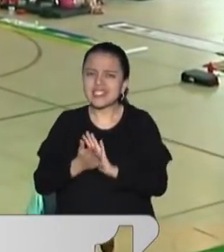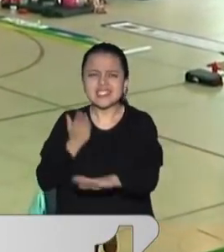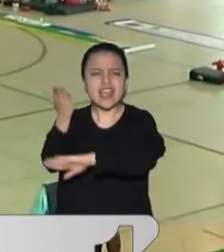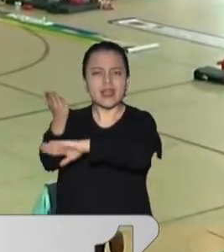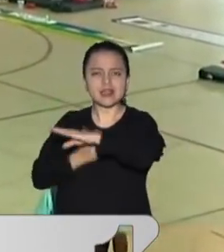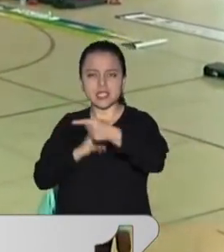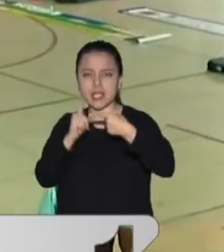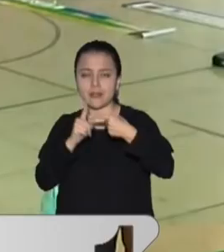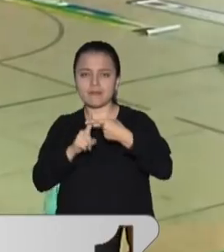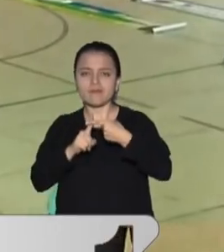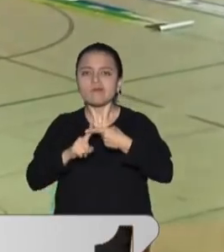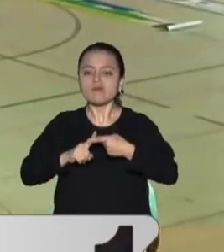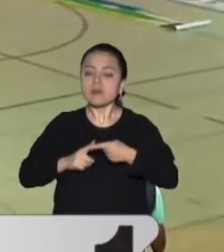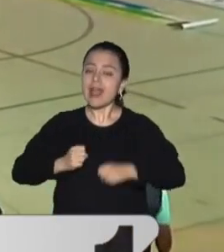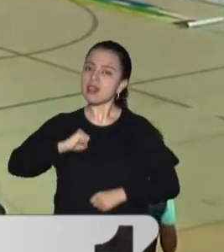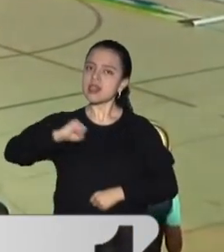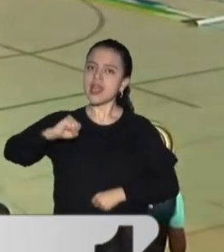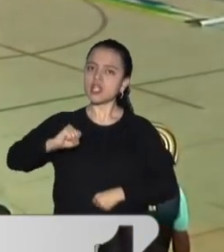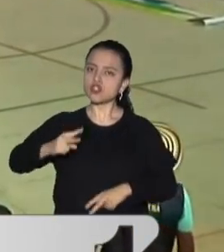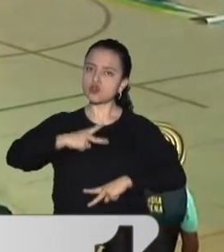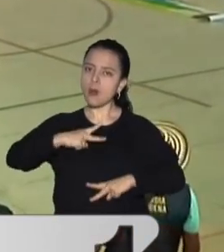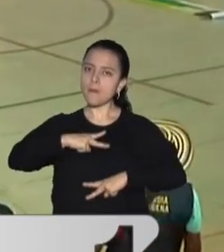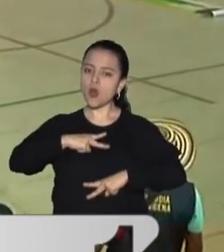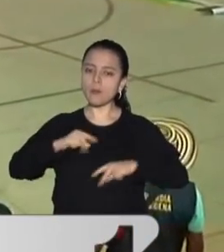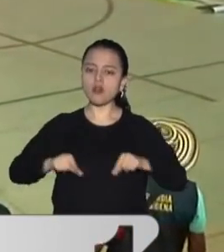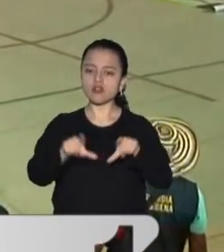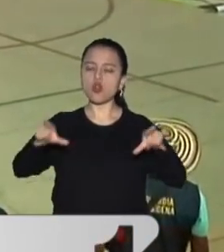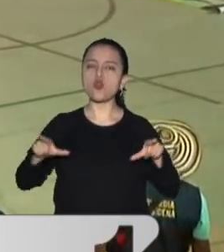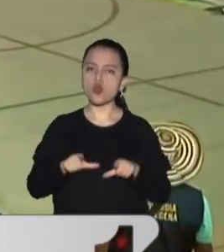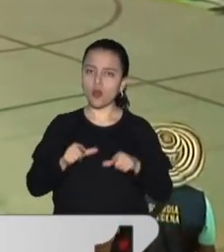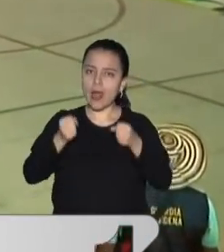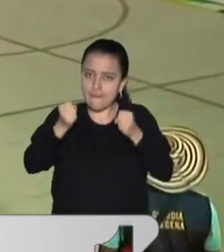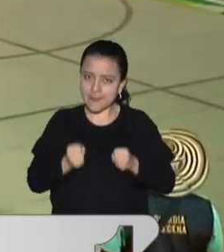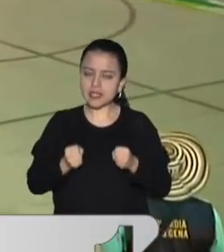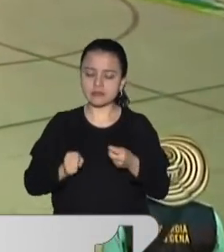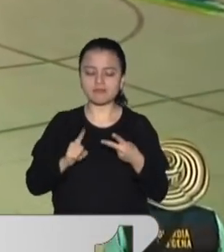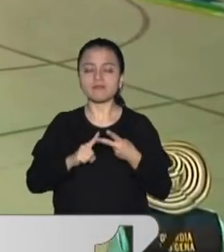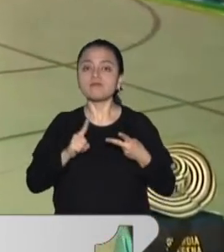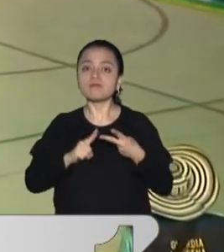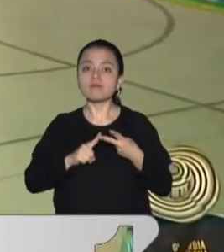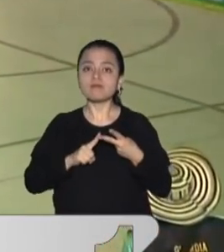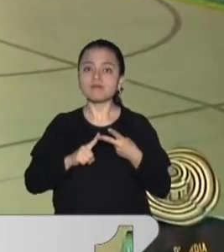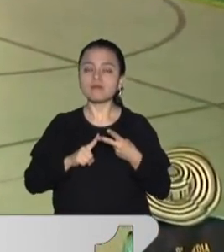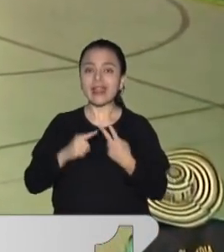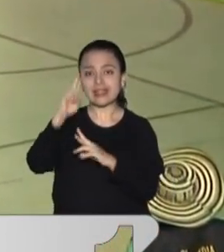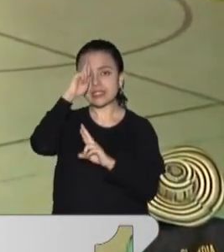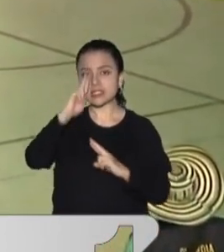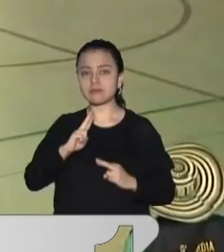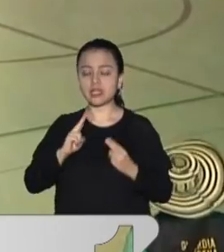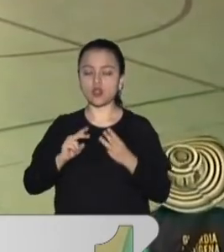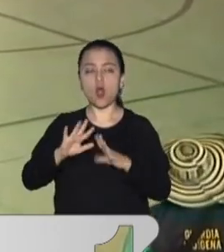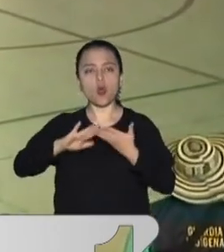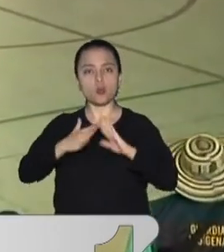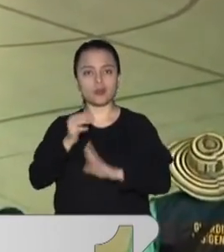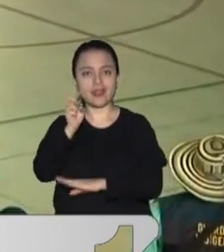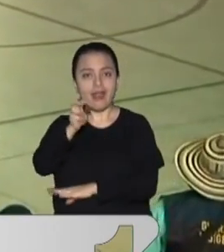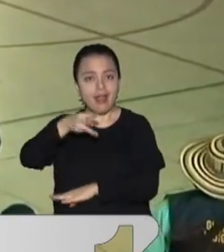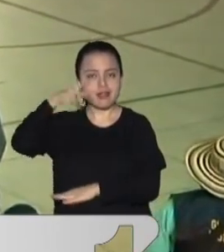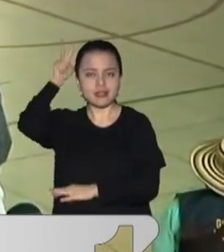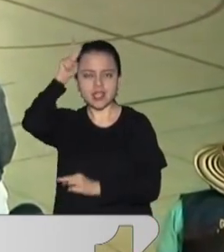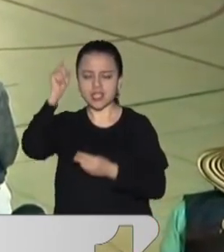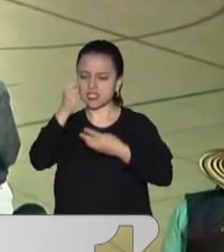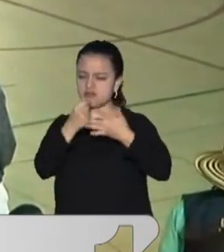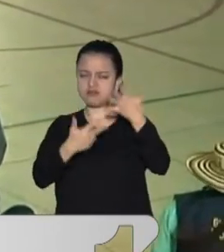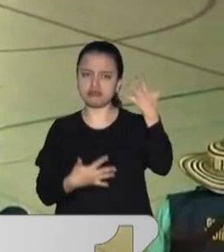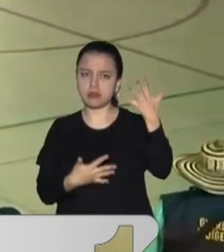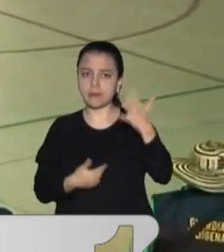comunidades que están olvidadas según ellos. Esteban Tamanés es el coordinador en Vera de la Guardia y nos va a decir hasta ahora qué es lo que